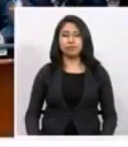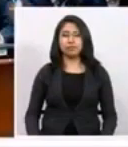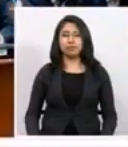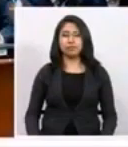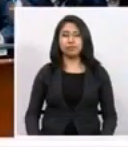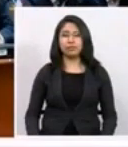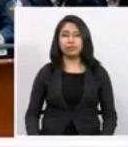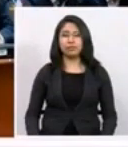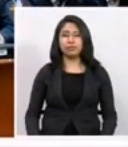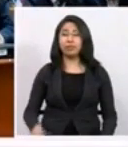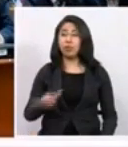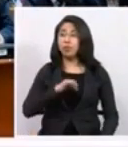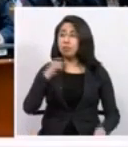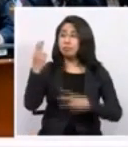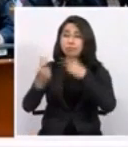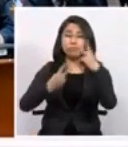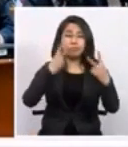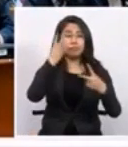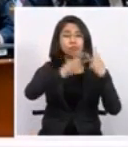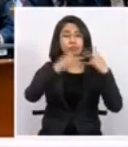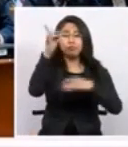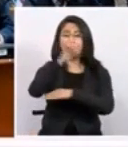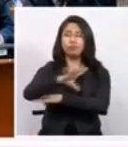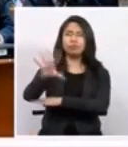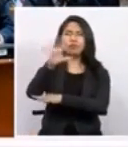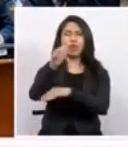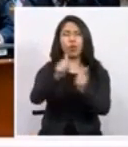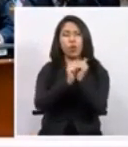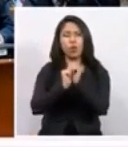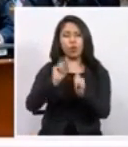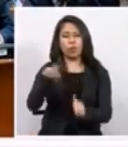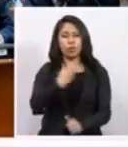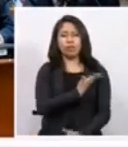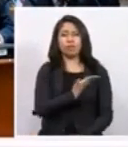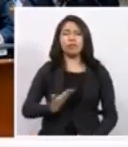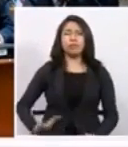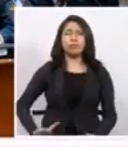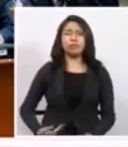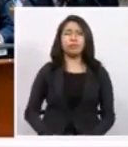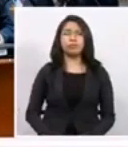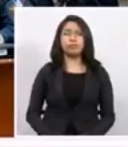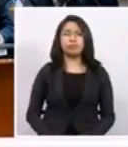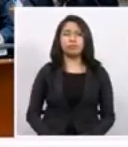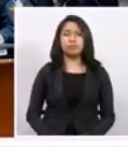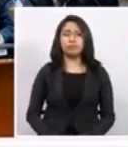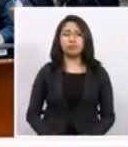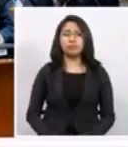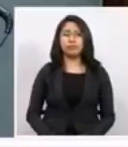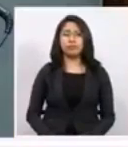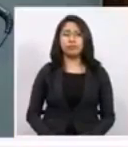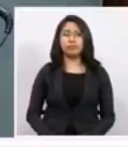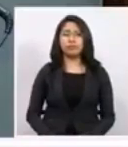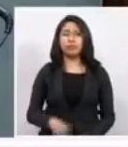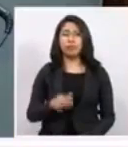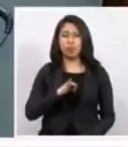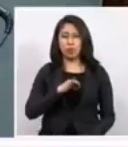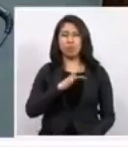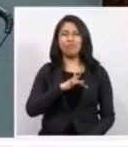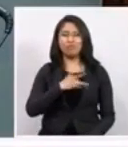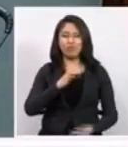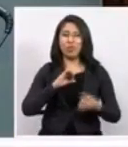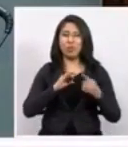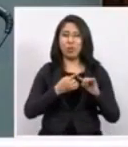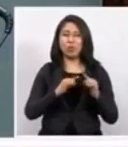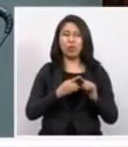En mi recorrido por toda Bolivia, junto con el hermano Gilata David, he sentido el dolor,